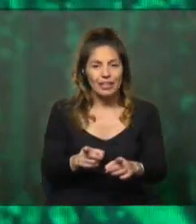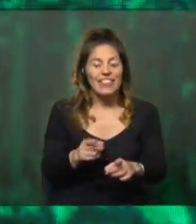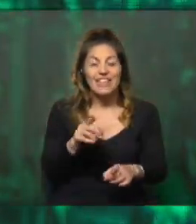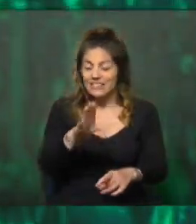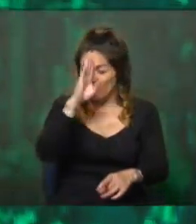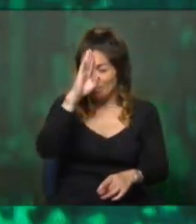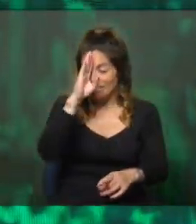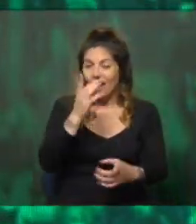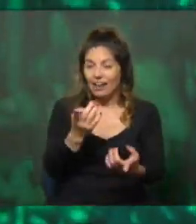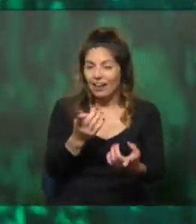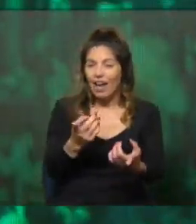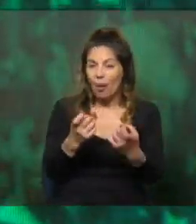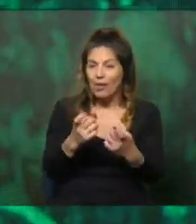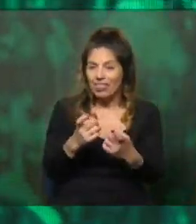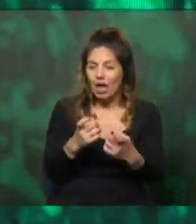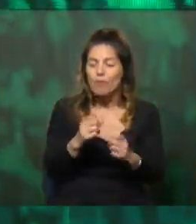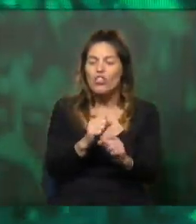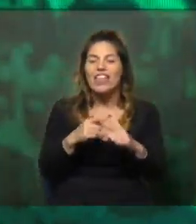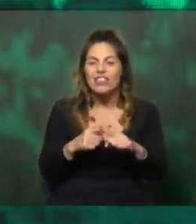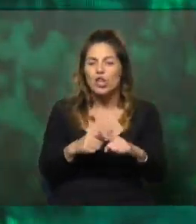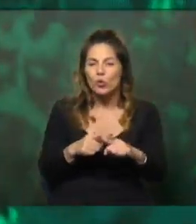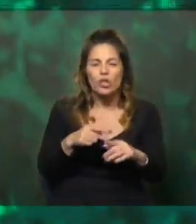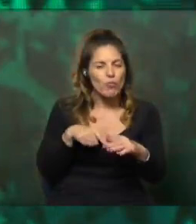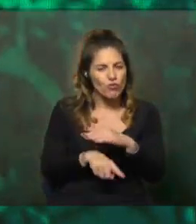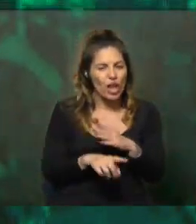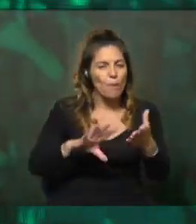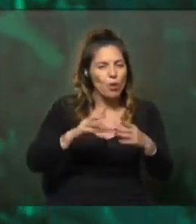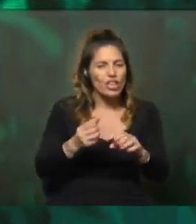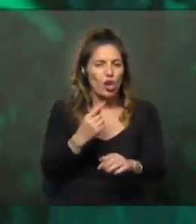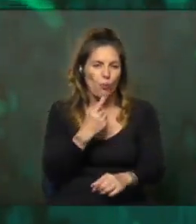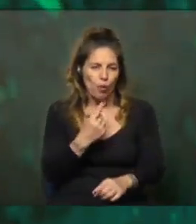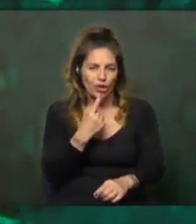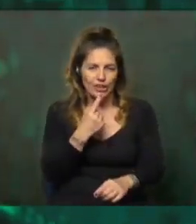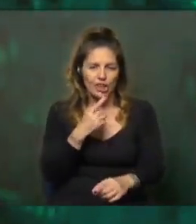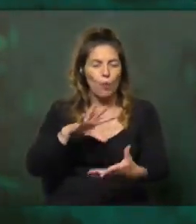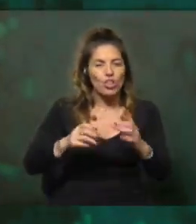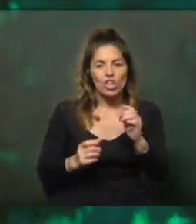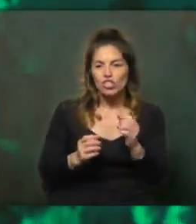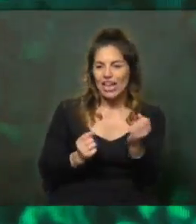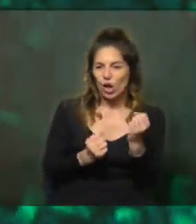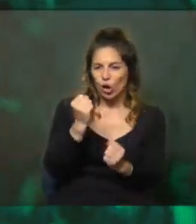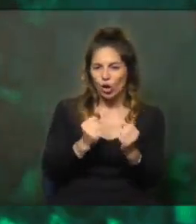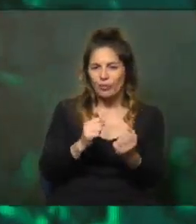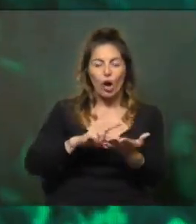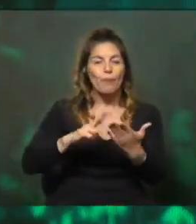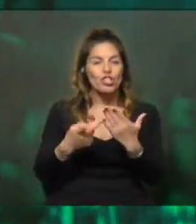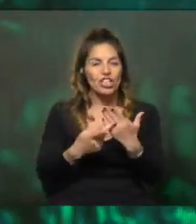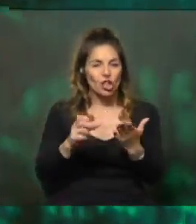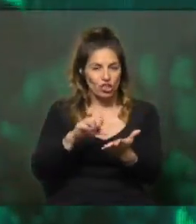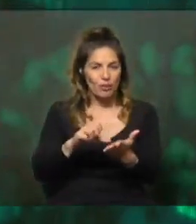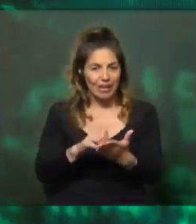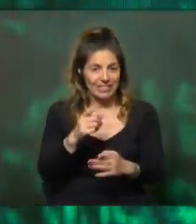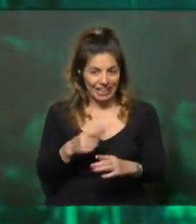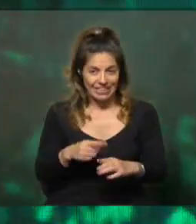aprendizaje es decir eh poder discutir profundamente modelos políticos modelos económicos modelos proyectos de país que efectivamente existen